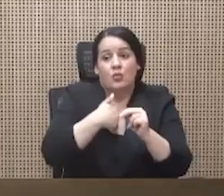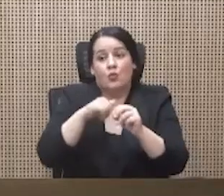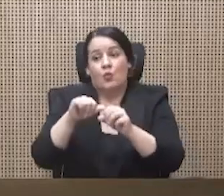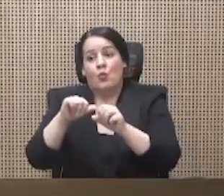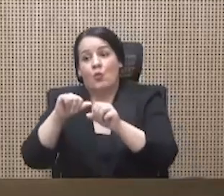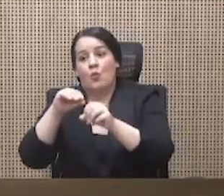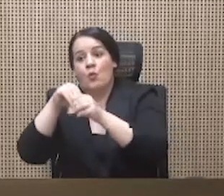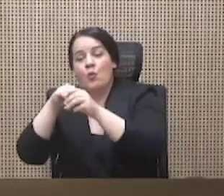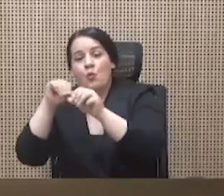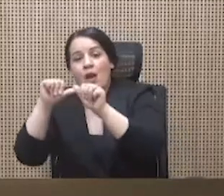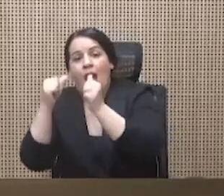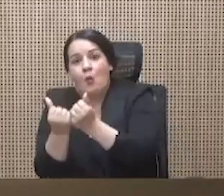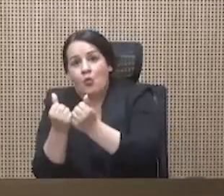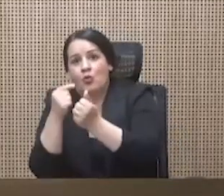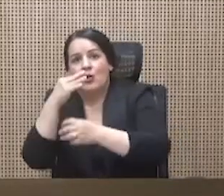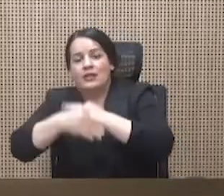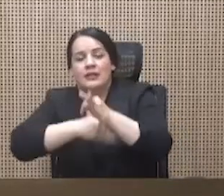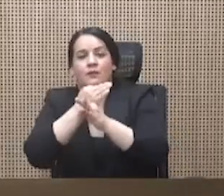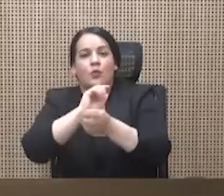cambio de